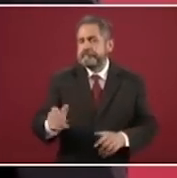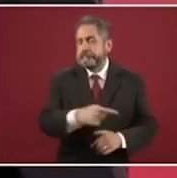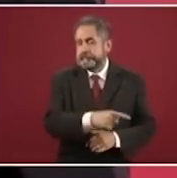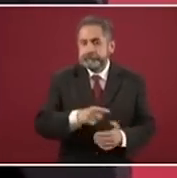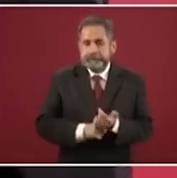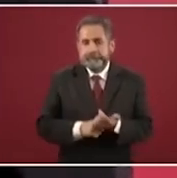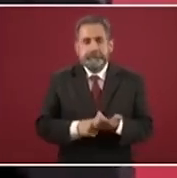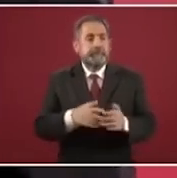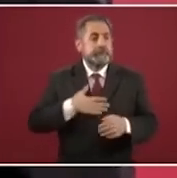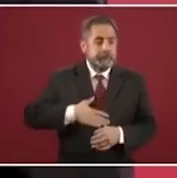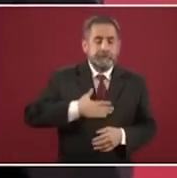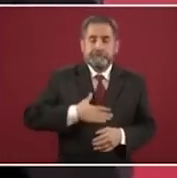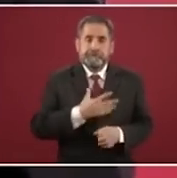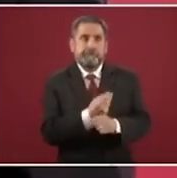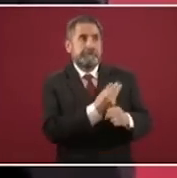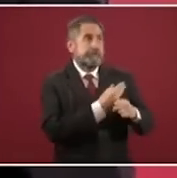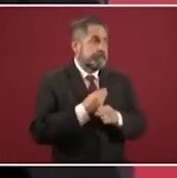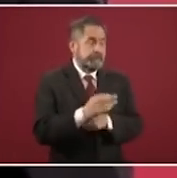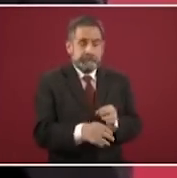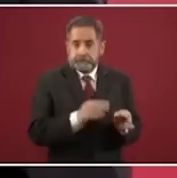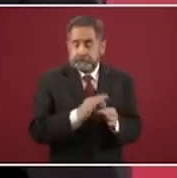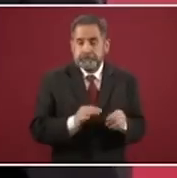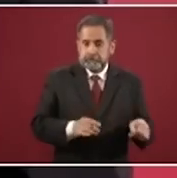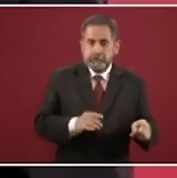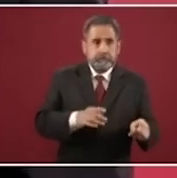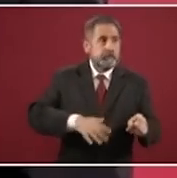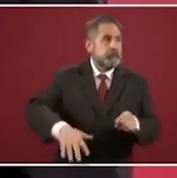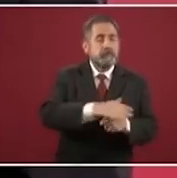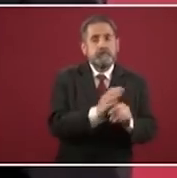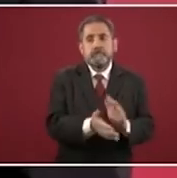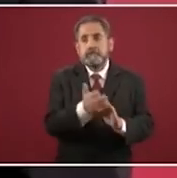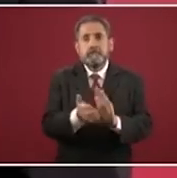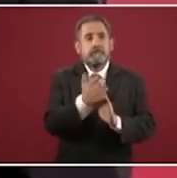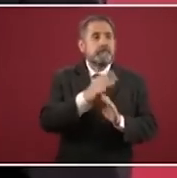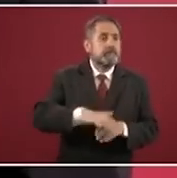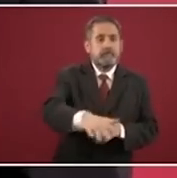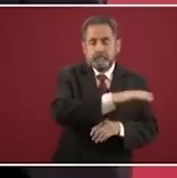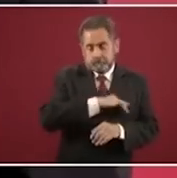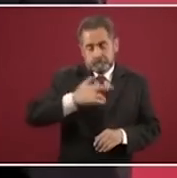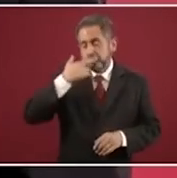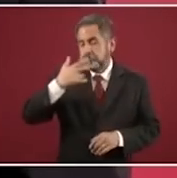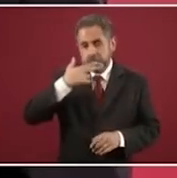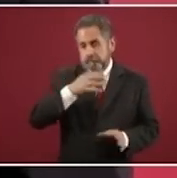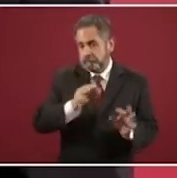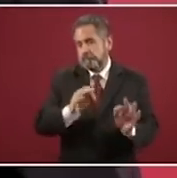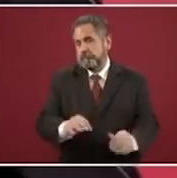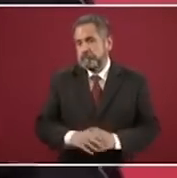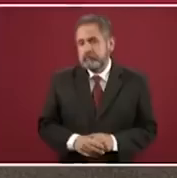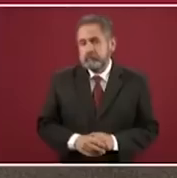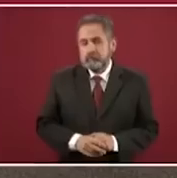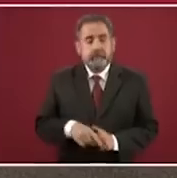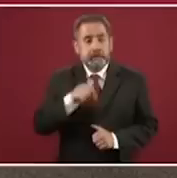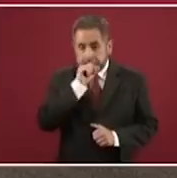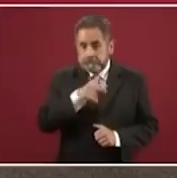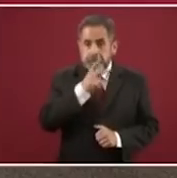se arreglaron los baños y se mejoró la escuela. Esto lo hacen